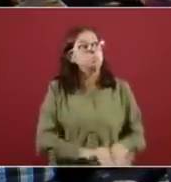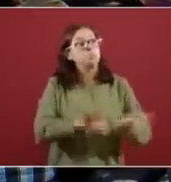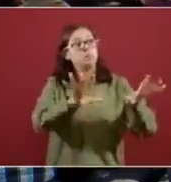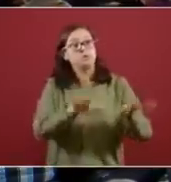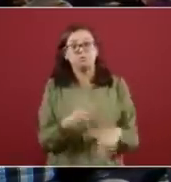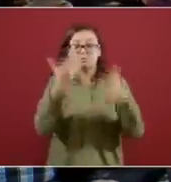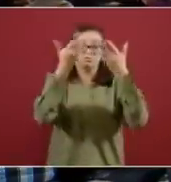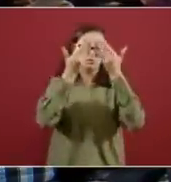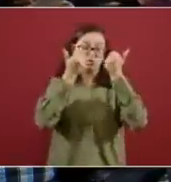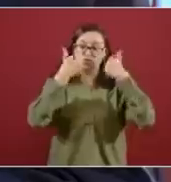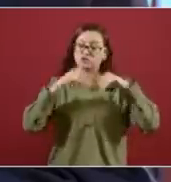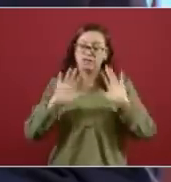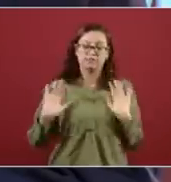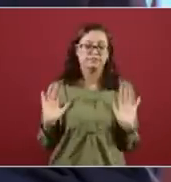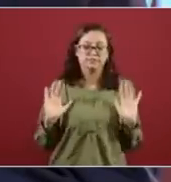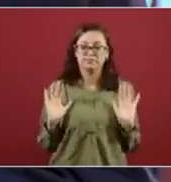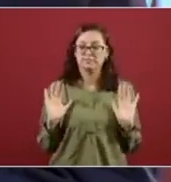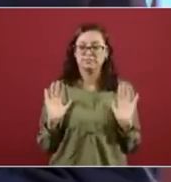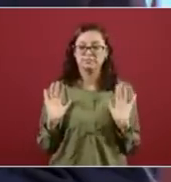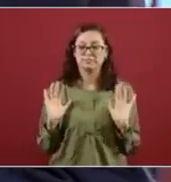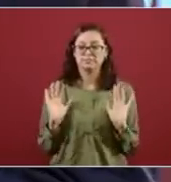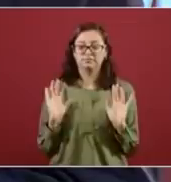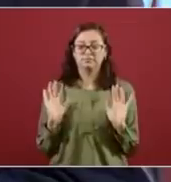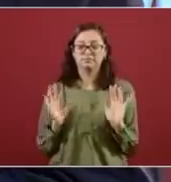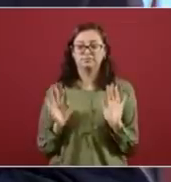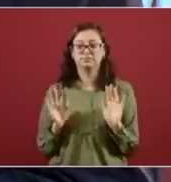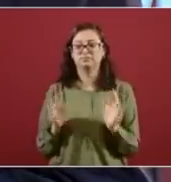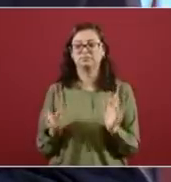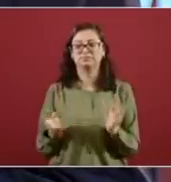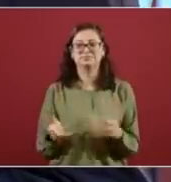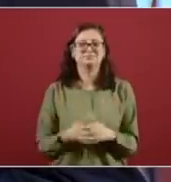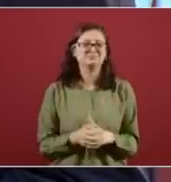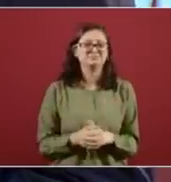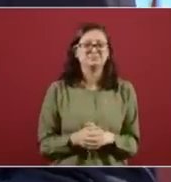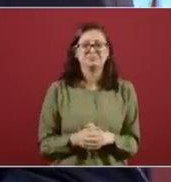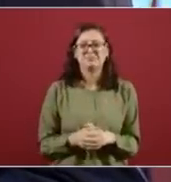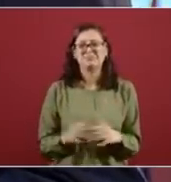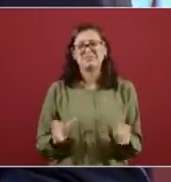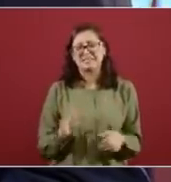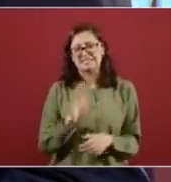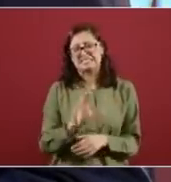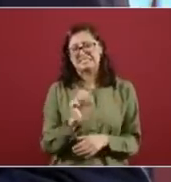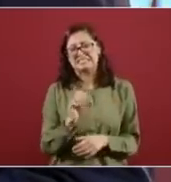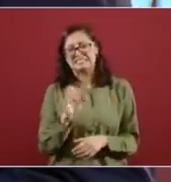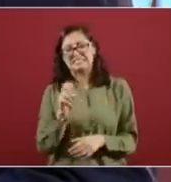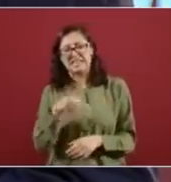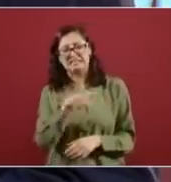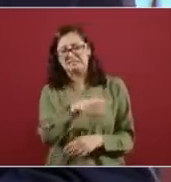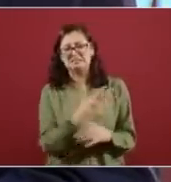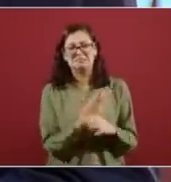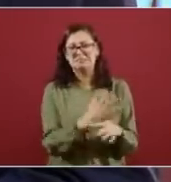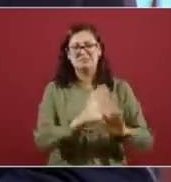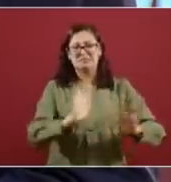no ya no ya no esté ya no existe eso